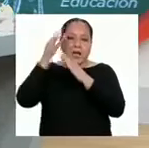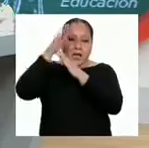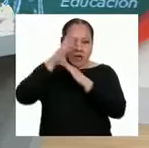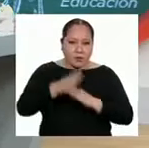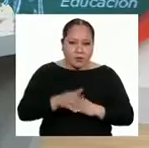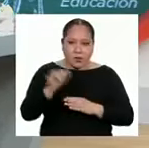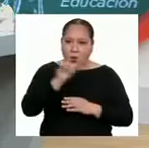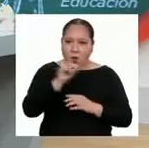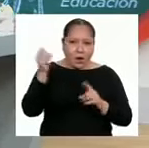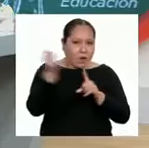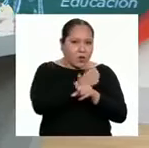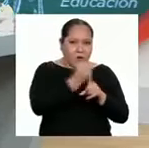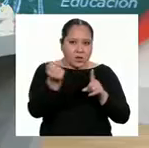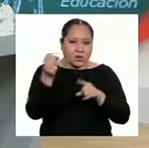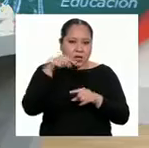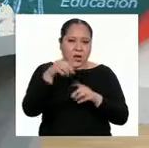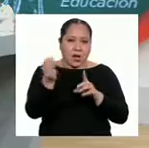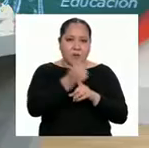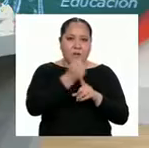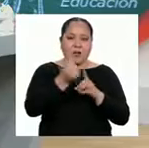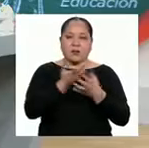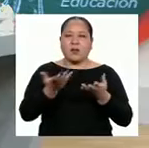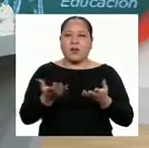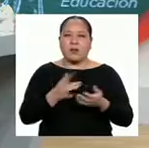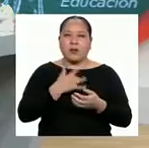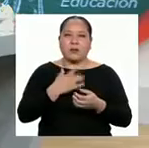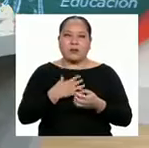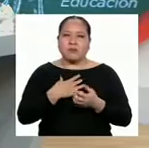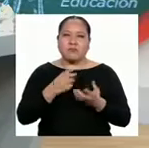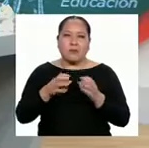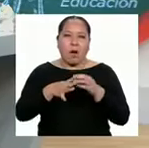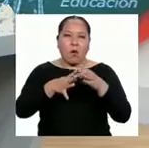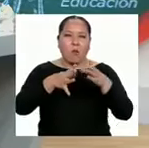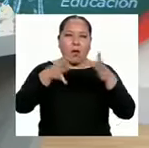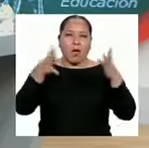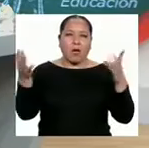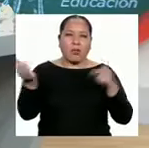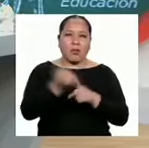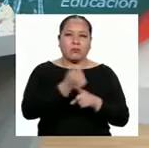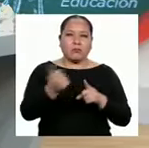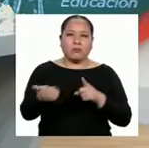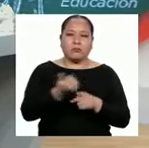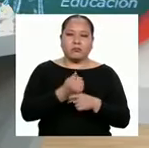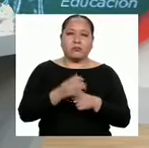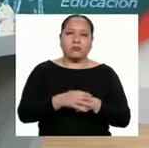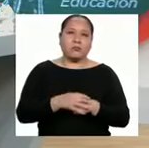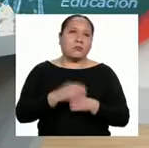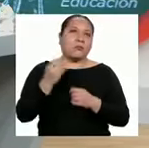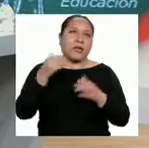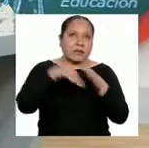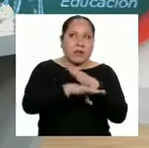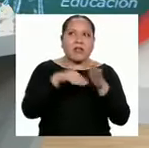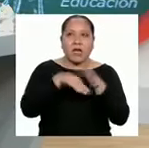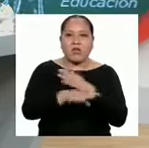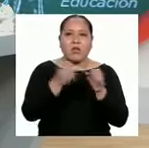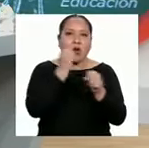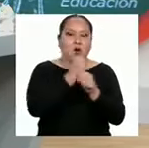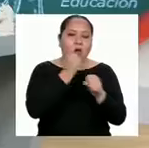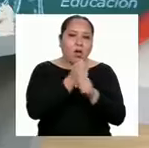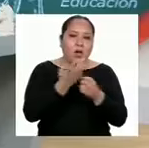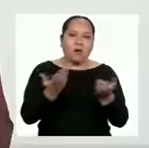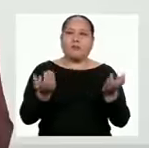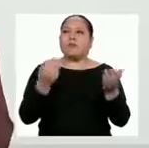violencia y que la violencia puede provocar más violencia y afectar espacios como el colegio, el trabajo